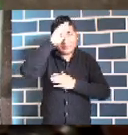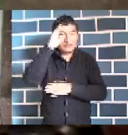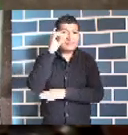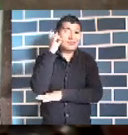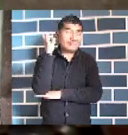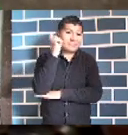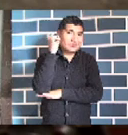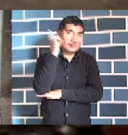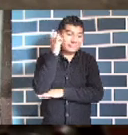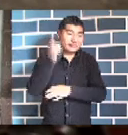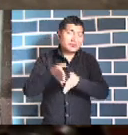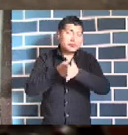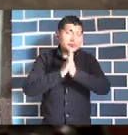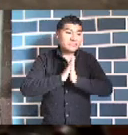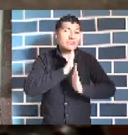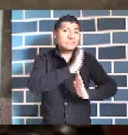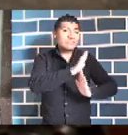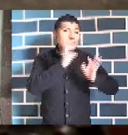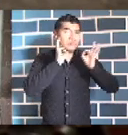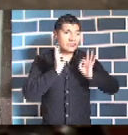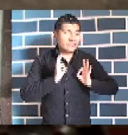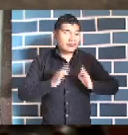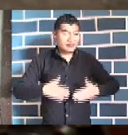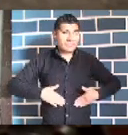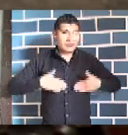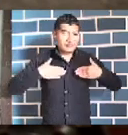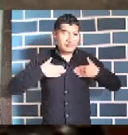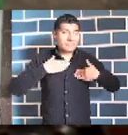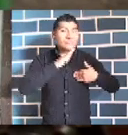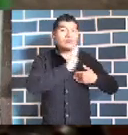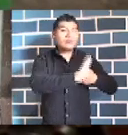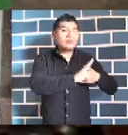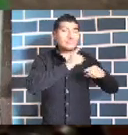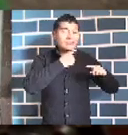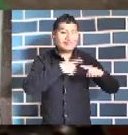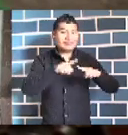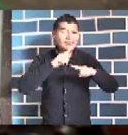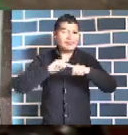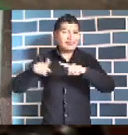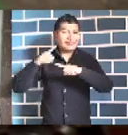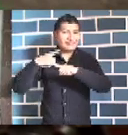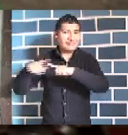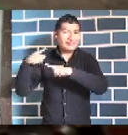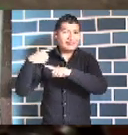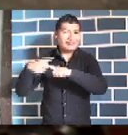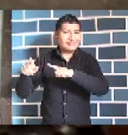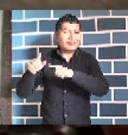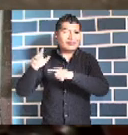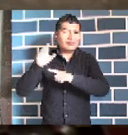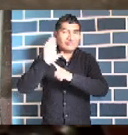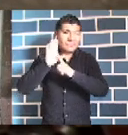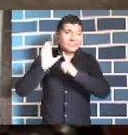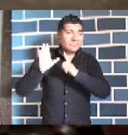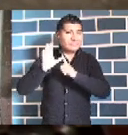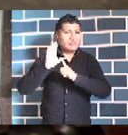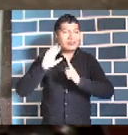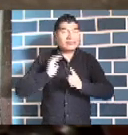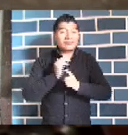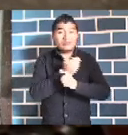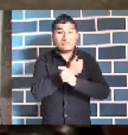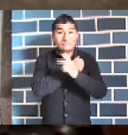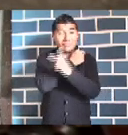respeto a sus formas de vida y a sus diferentes culturas en nuestro